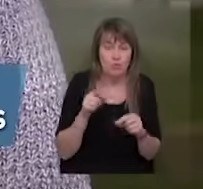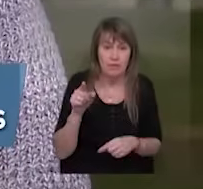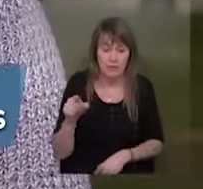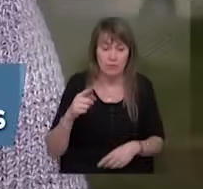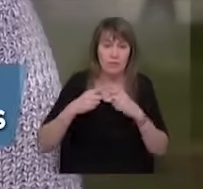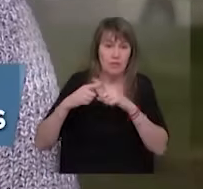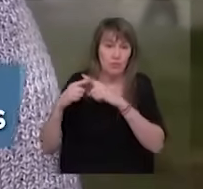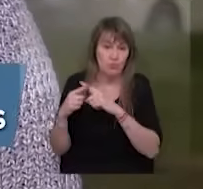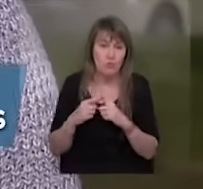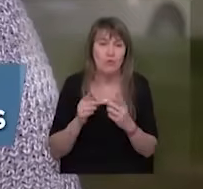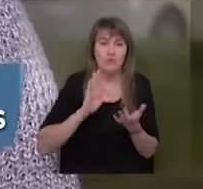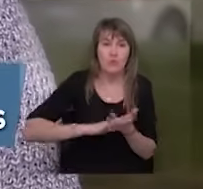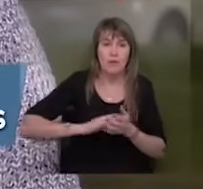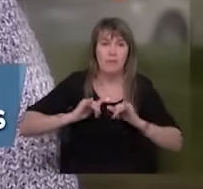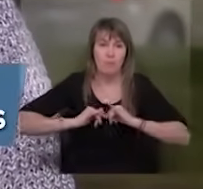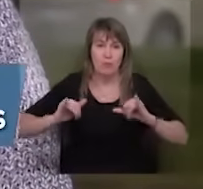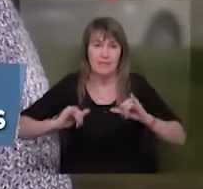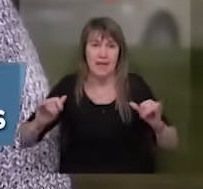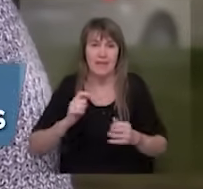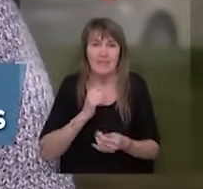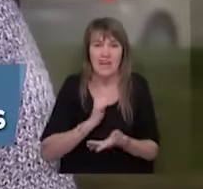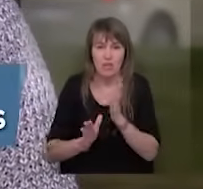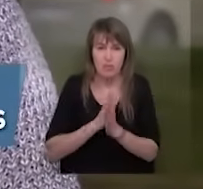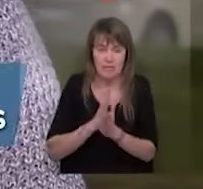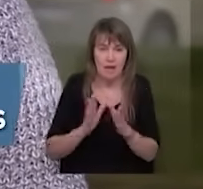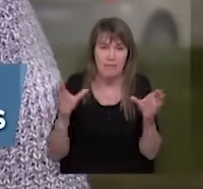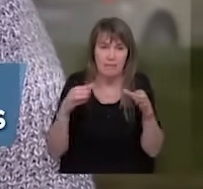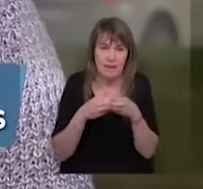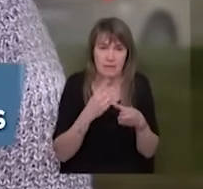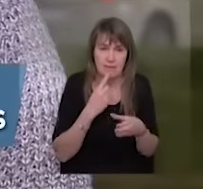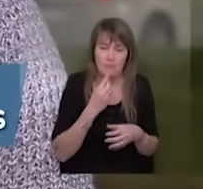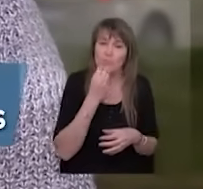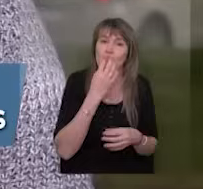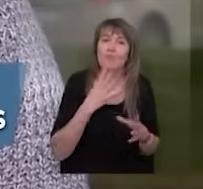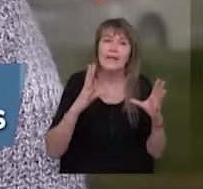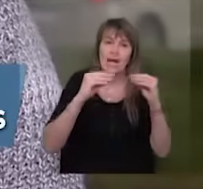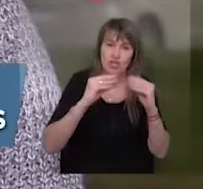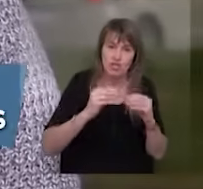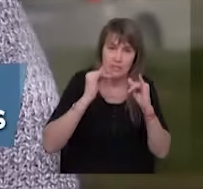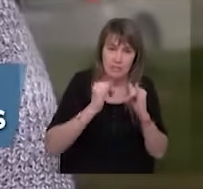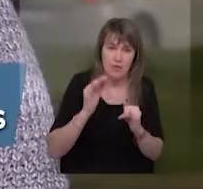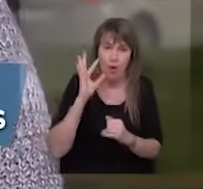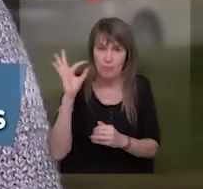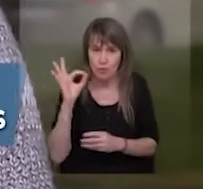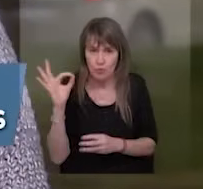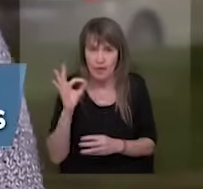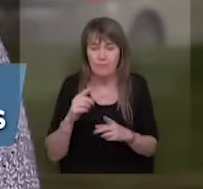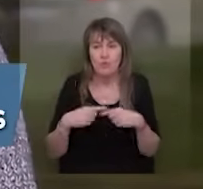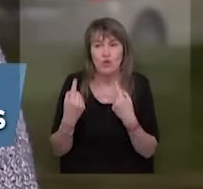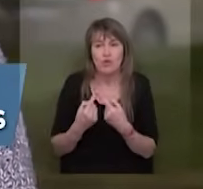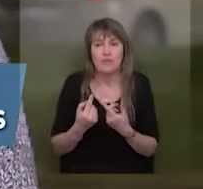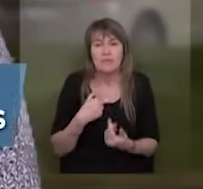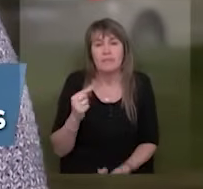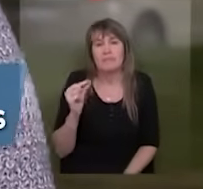discusión a la hora de la publicidad gratuita para los partidos políticos No sí Bueno buenas noches gracias por por la oportunidad en realidad nosotros n quedamos con gusto A